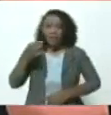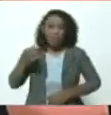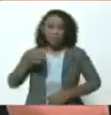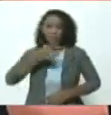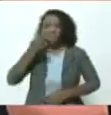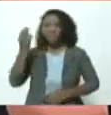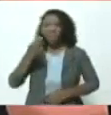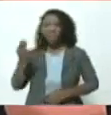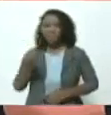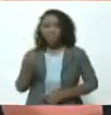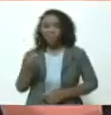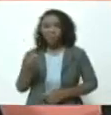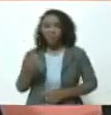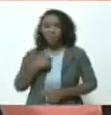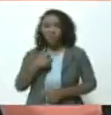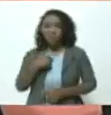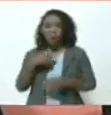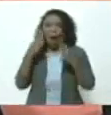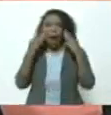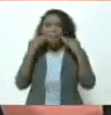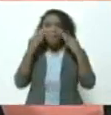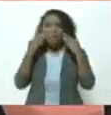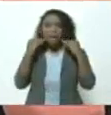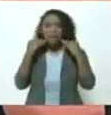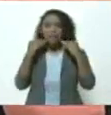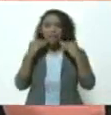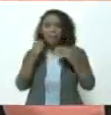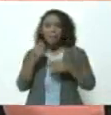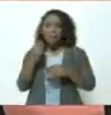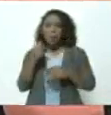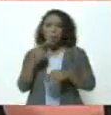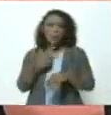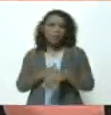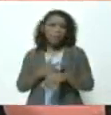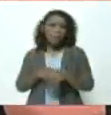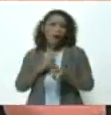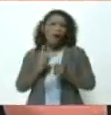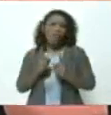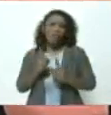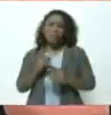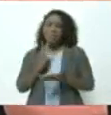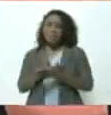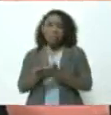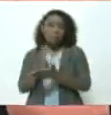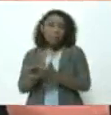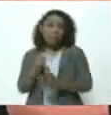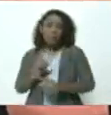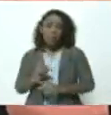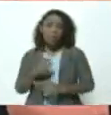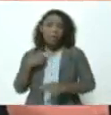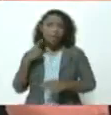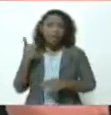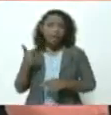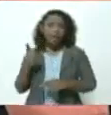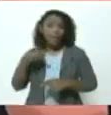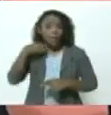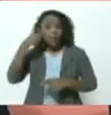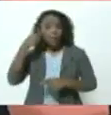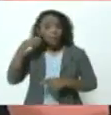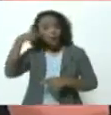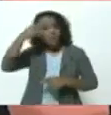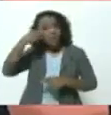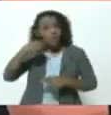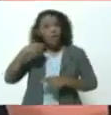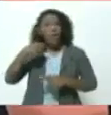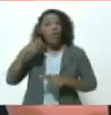que yo esta experiencia, que pocas veces se da, porque tú a veces estás desde un rodaje y cada quien está en lo suyo,